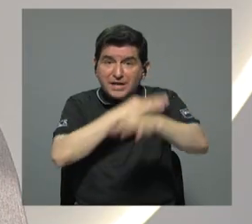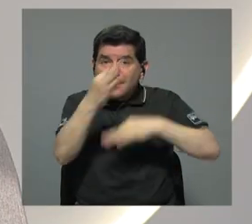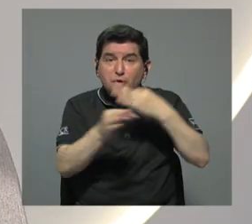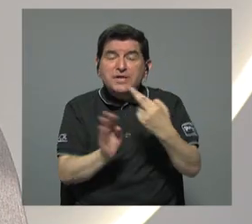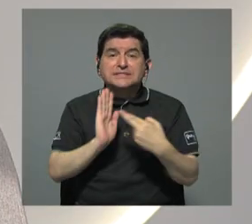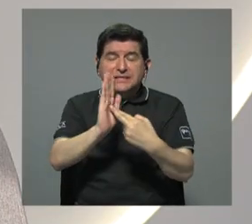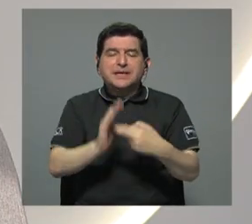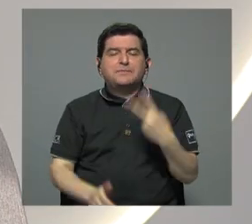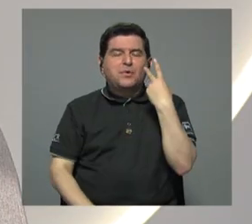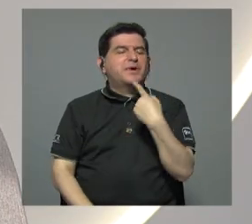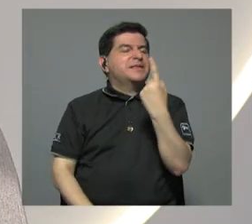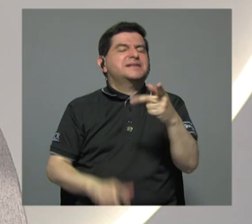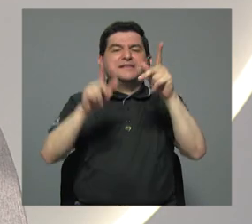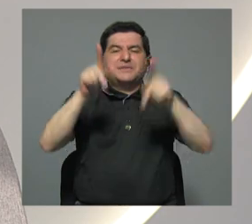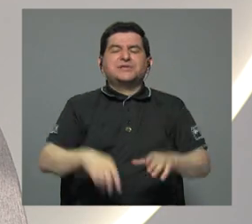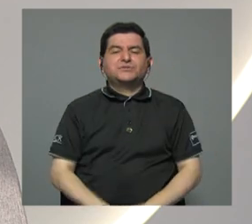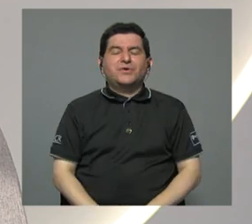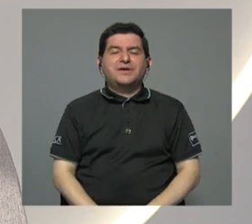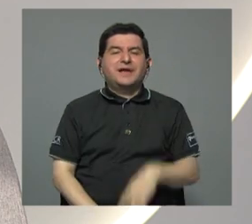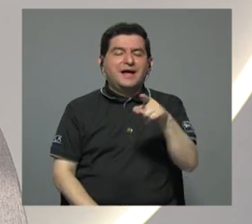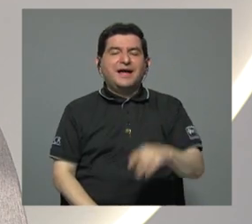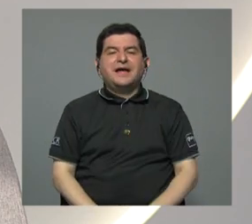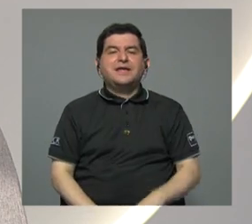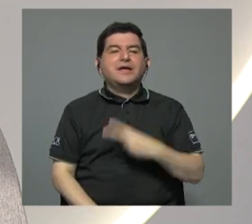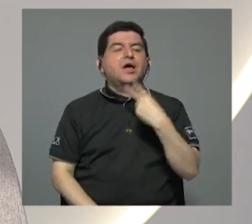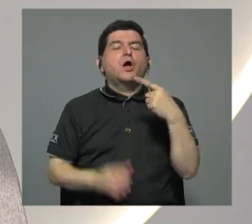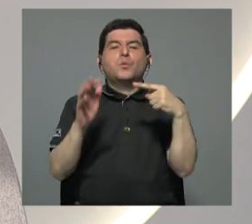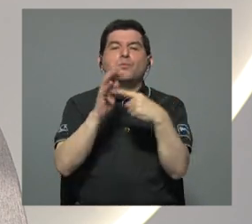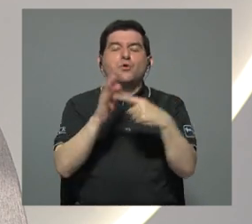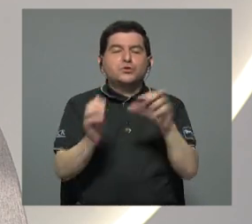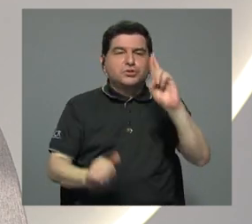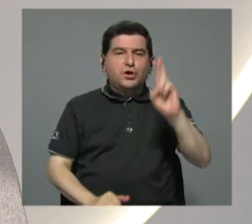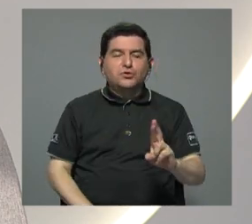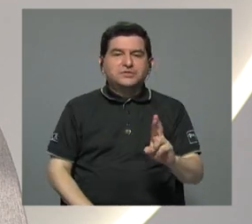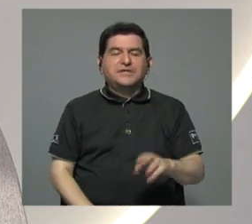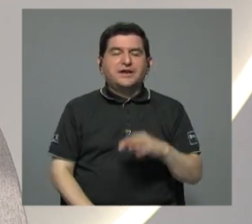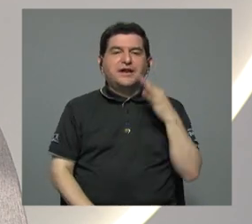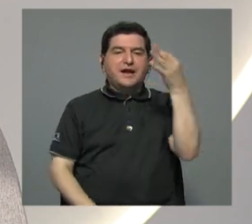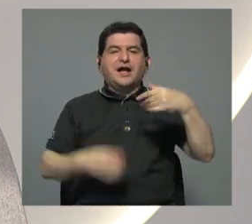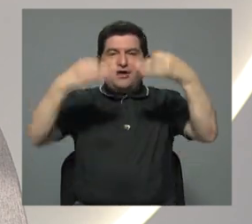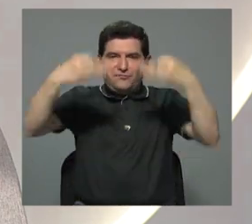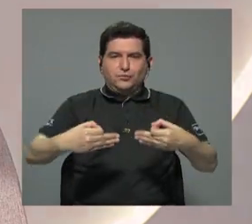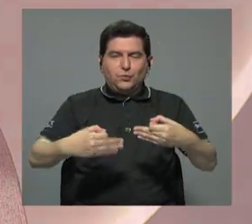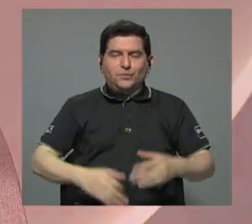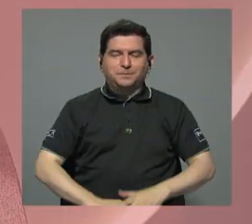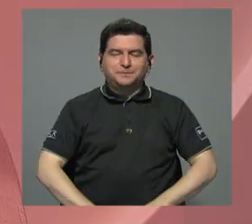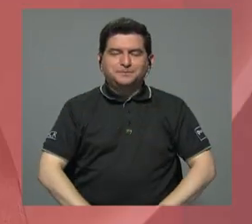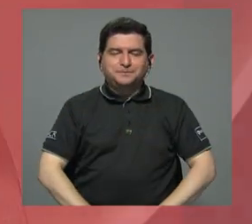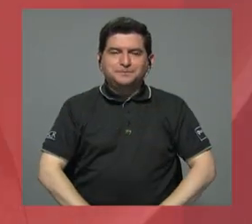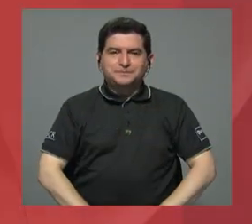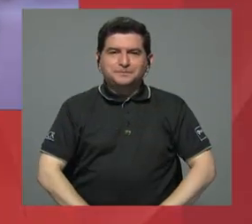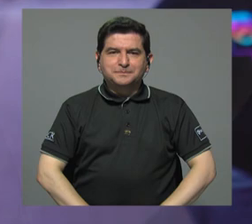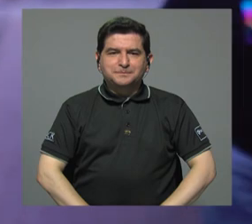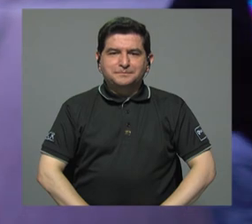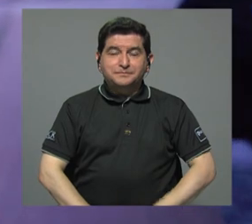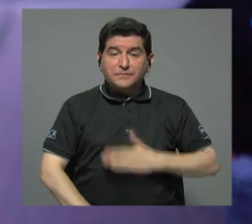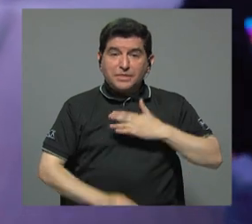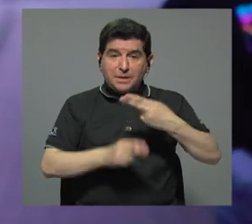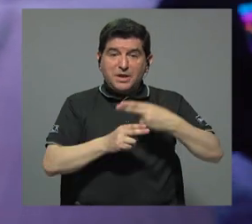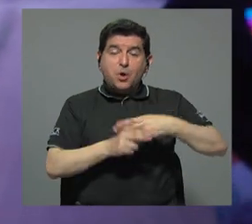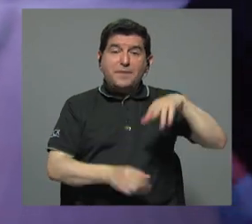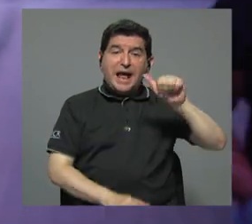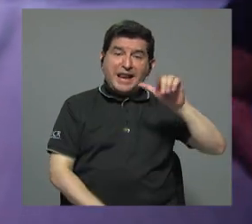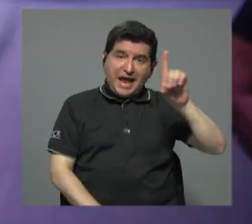represión nos quedamos que dice la gente en este vox populi que decimos para construir el juego sobre este tema adelante mi nombre es alejandro